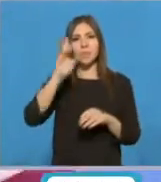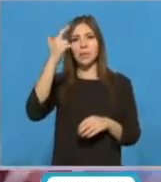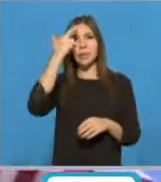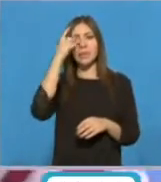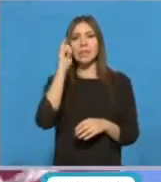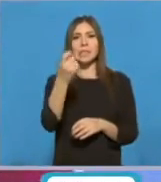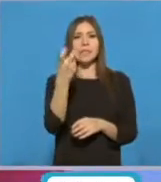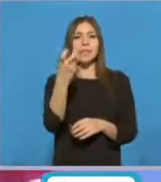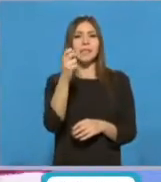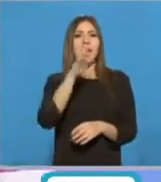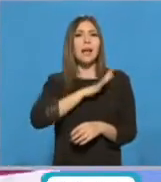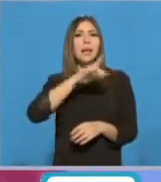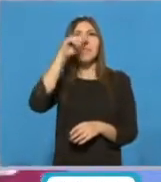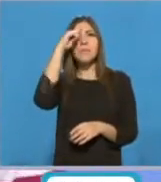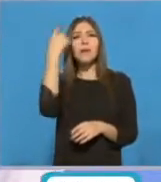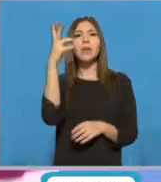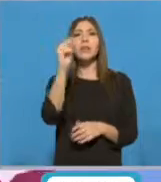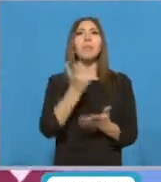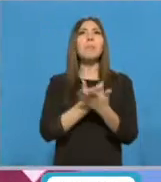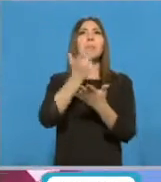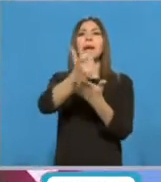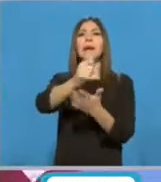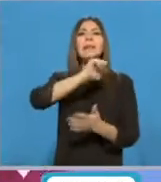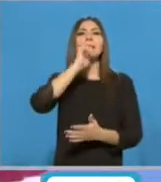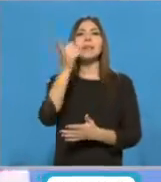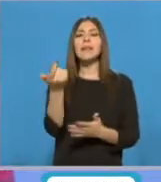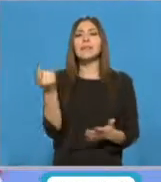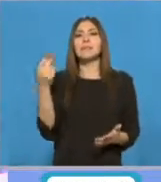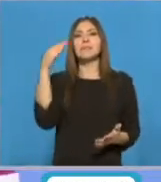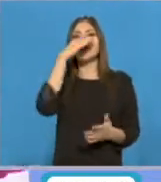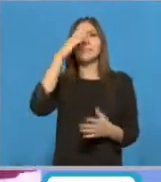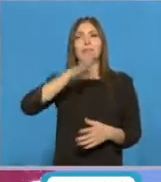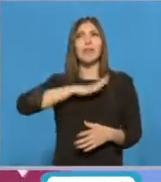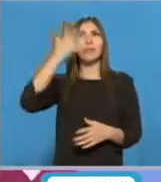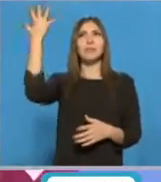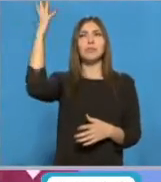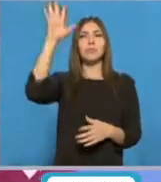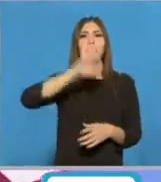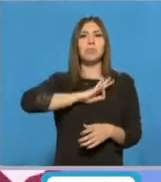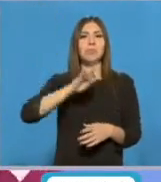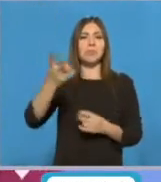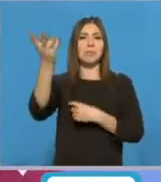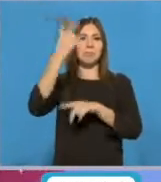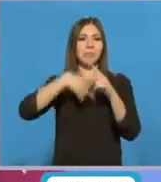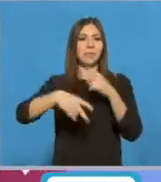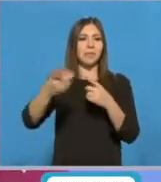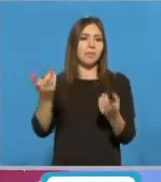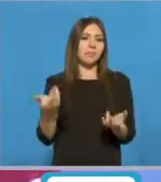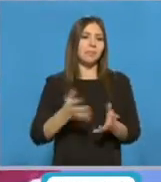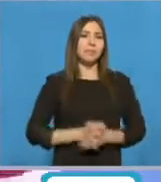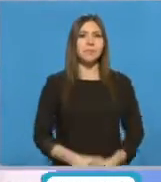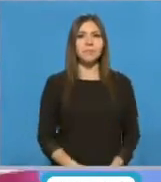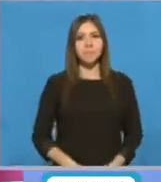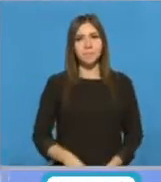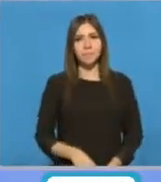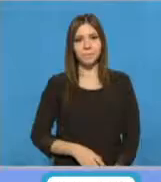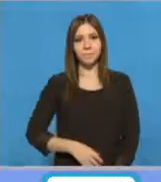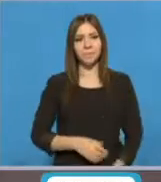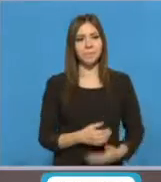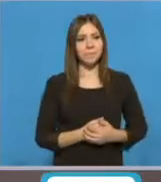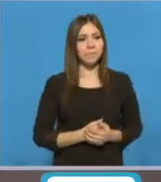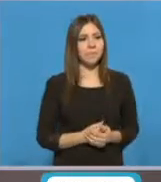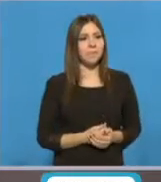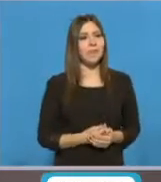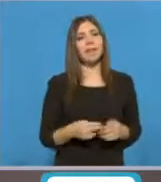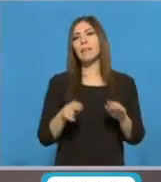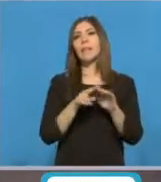eso es equiparable, ¿no? Todos tenemos derecho a recibirlo y a disfrutarlo. Muy bien. Nadie